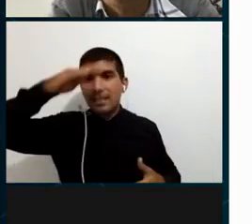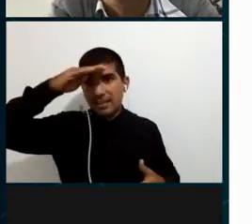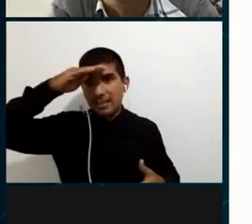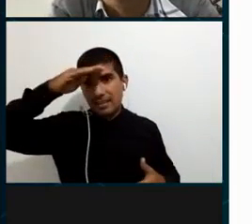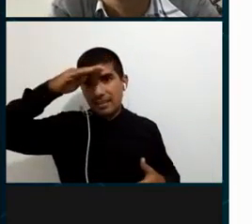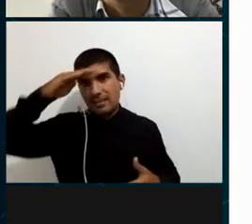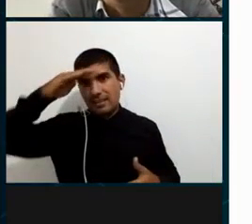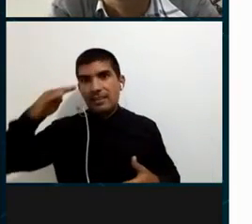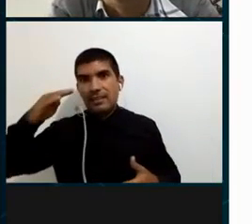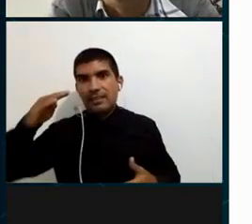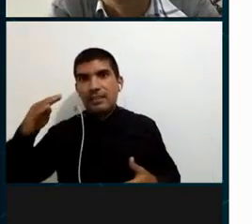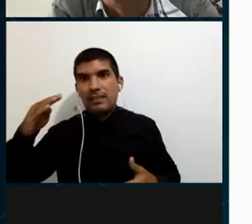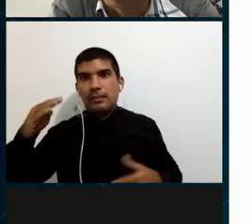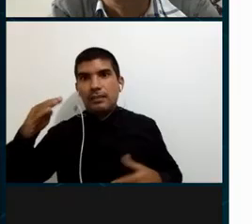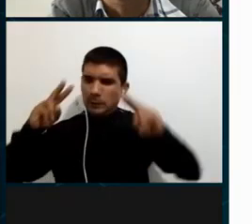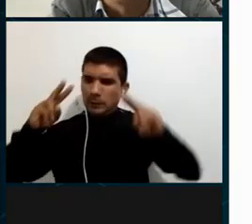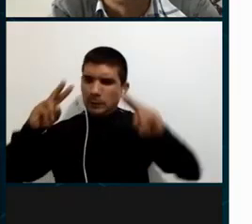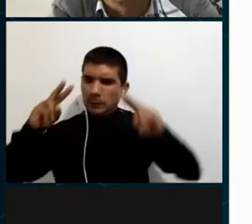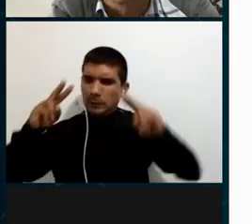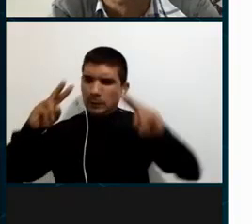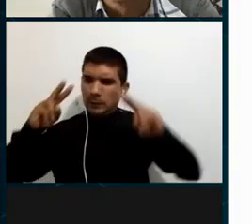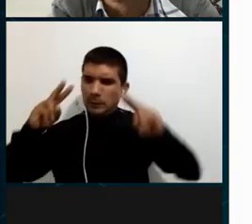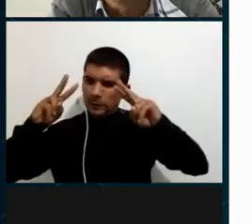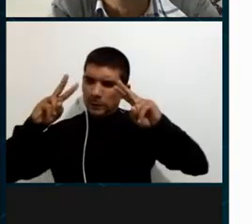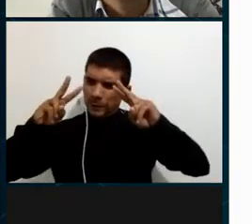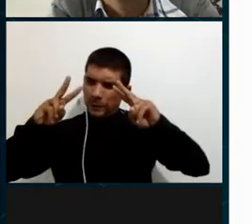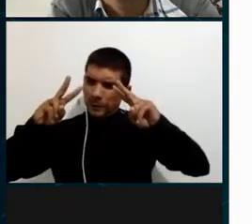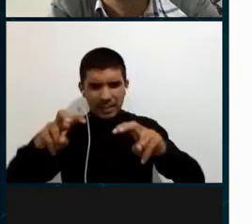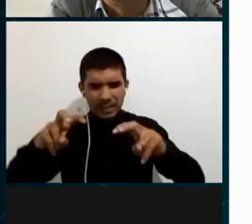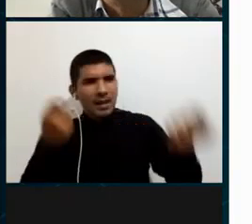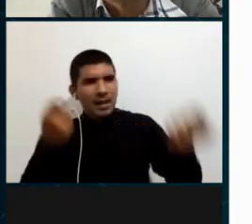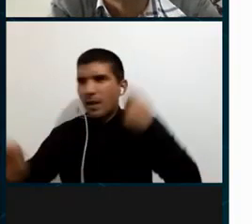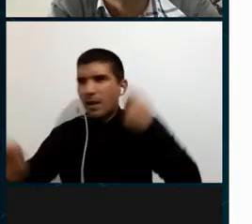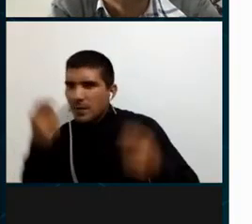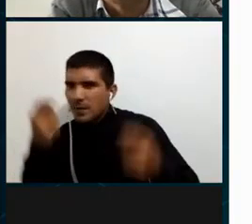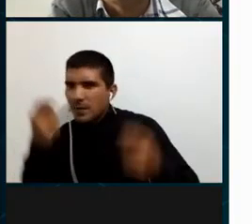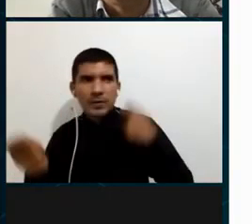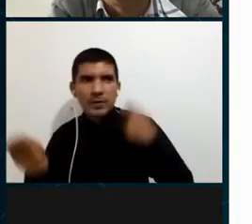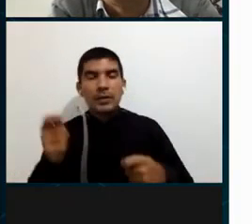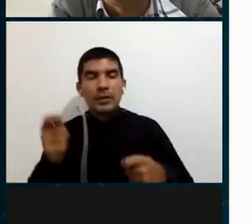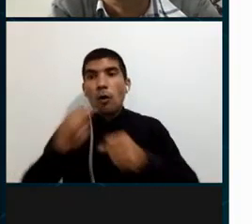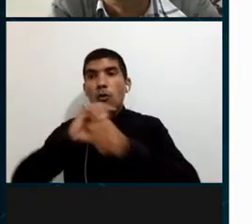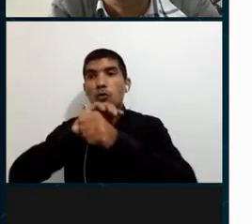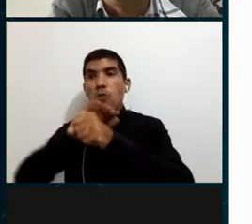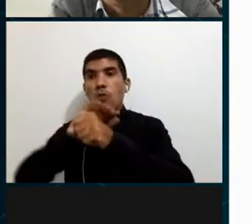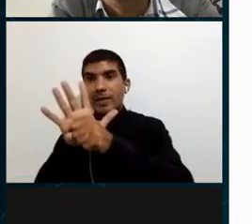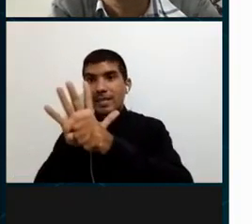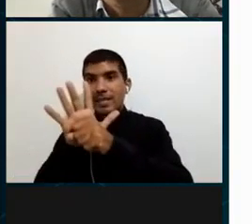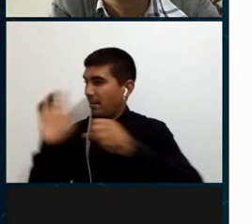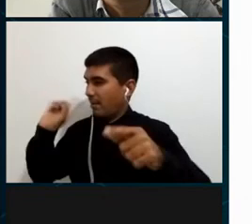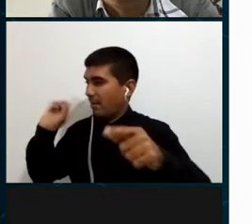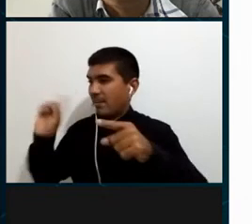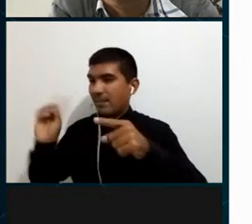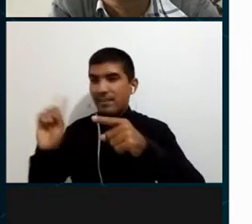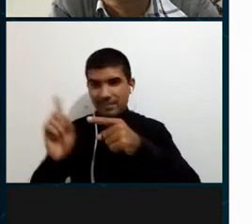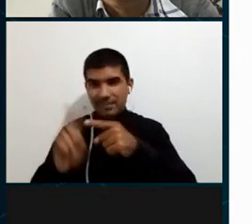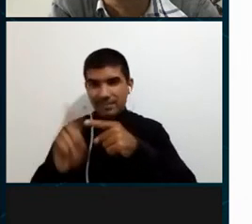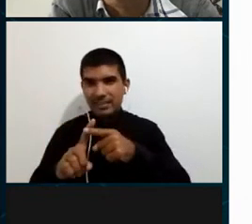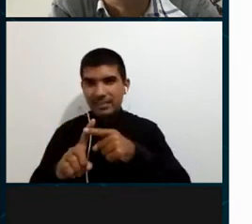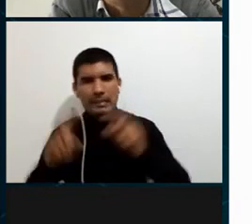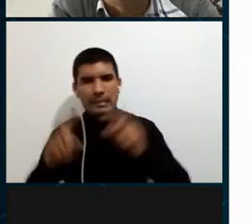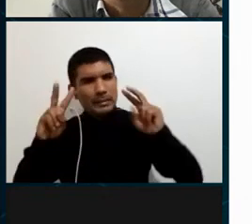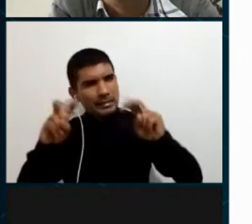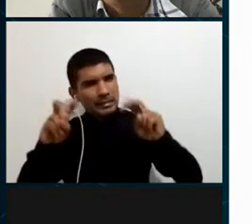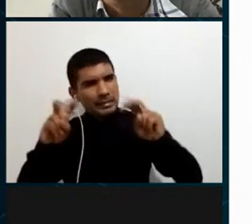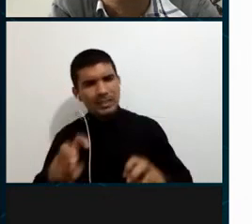mercados que se hizo durante la pandemia, y le preguntábamos a las personas del área metropolitana